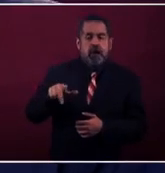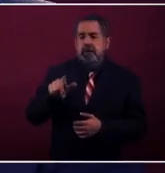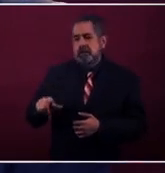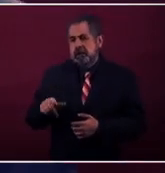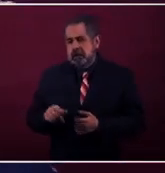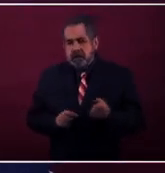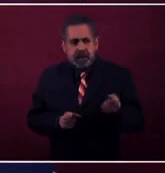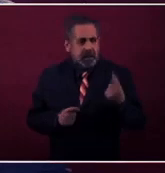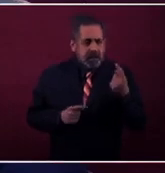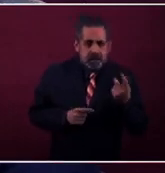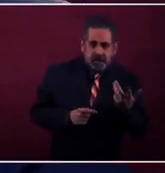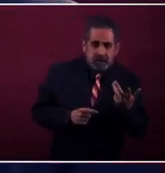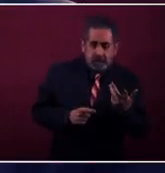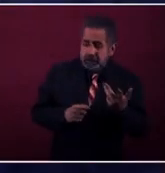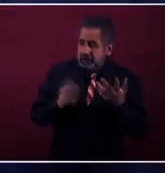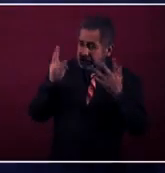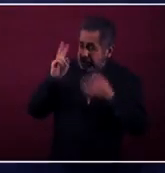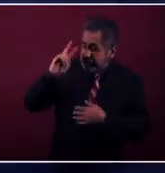algunos decían, pellízcame